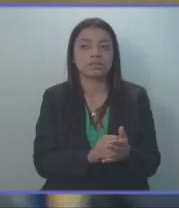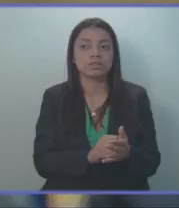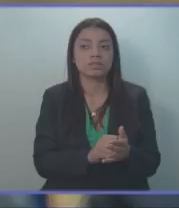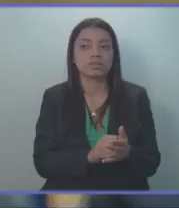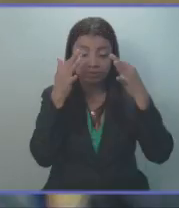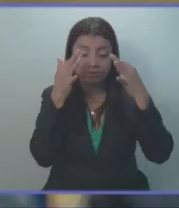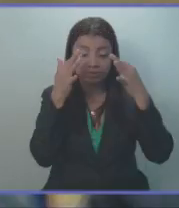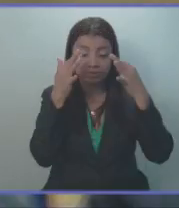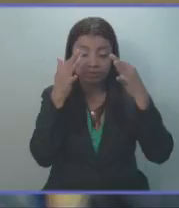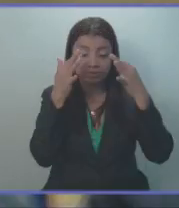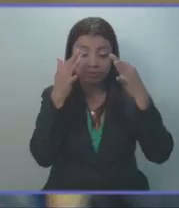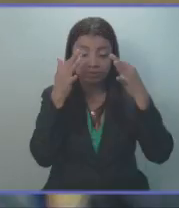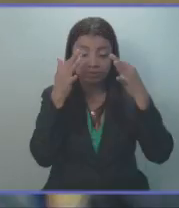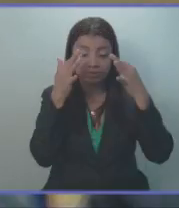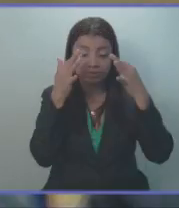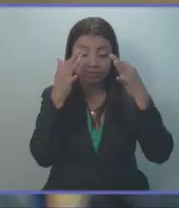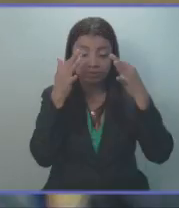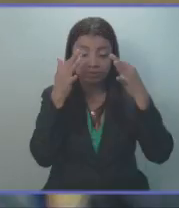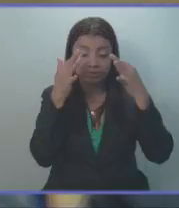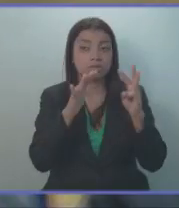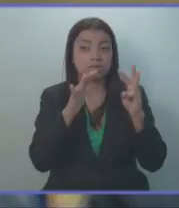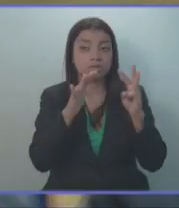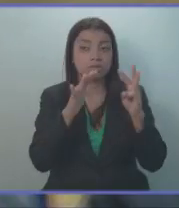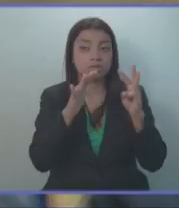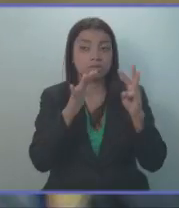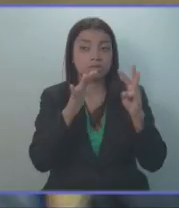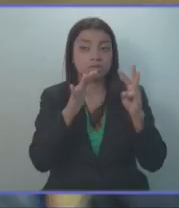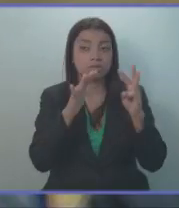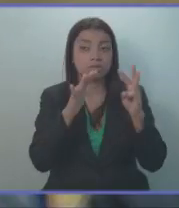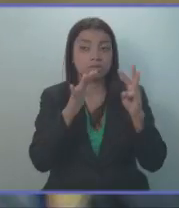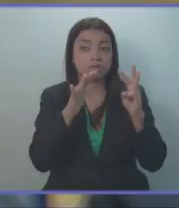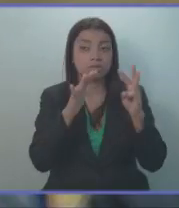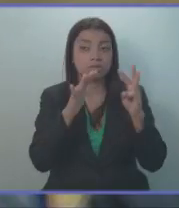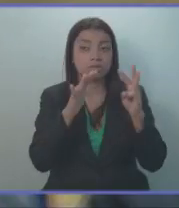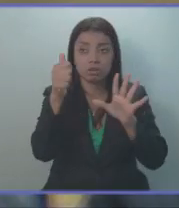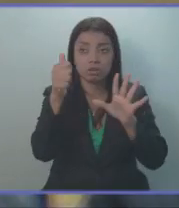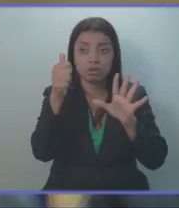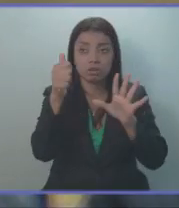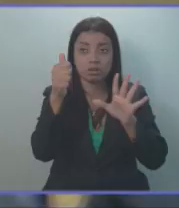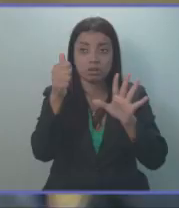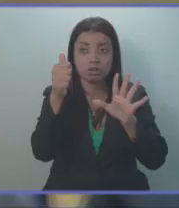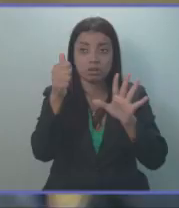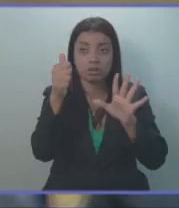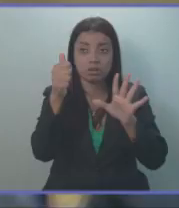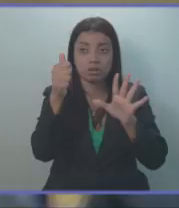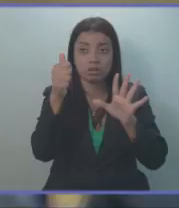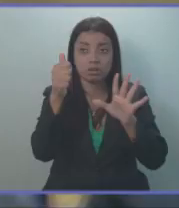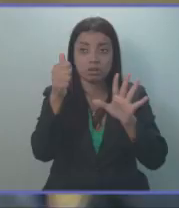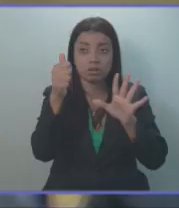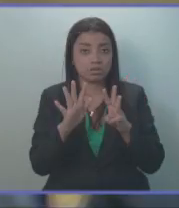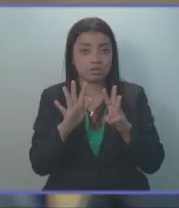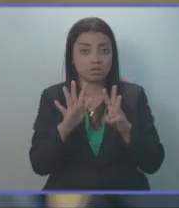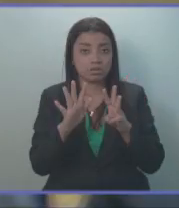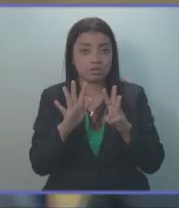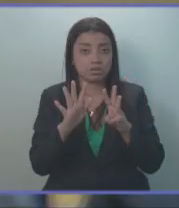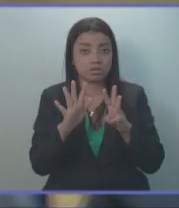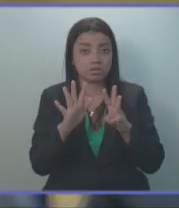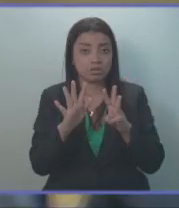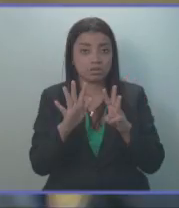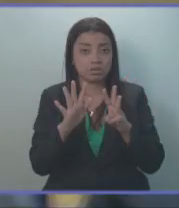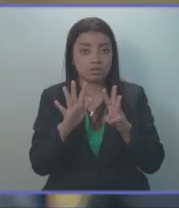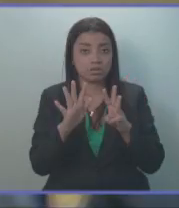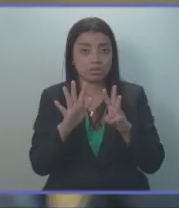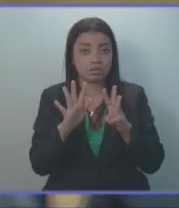decreto legislativo número 86 de fecha 10 de agosto de 2018, el cual contiene, entre